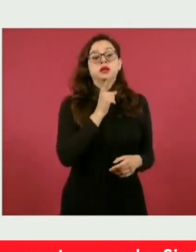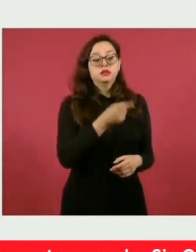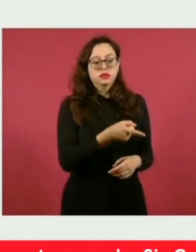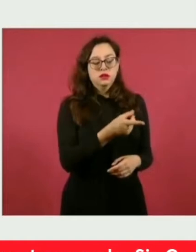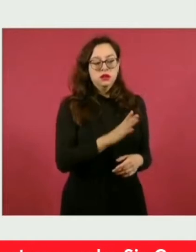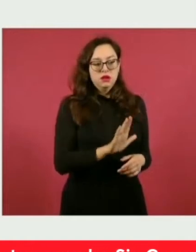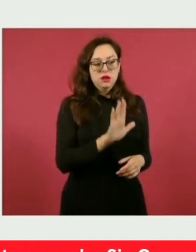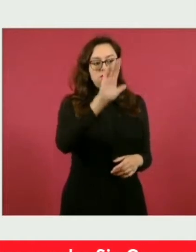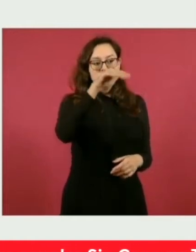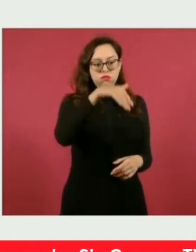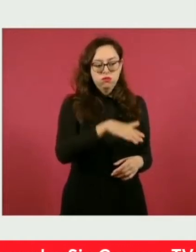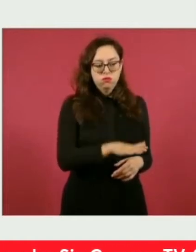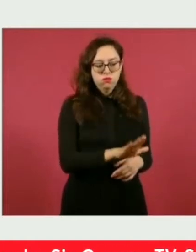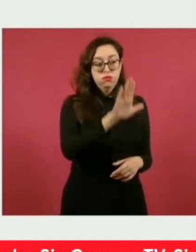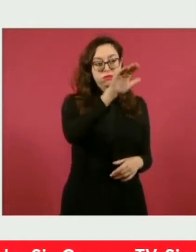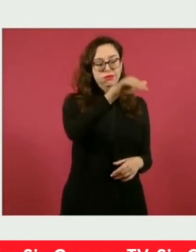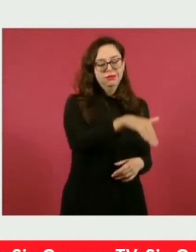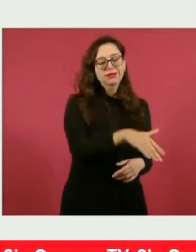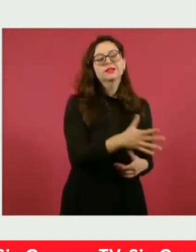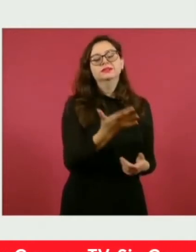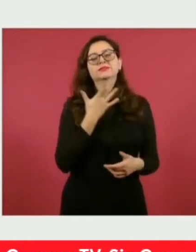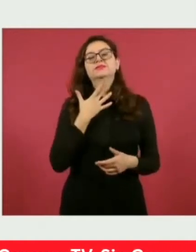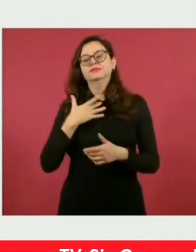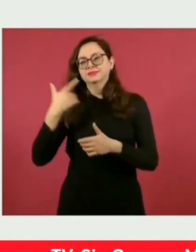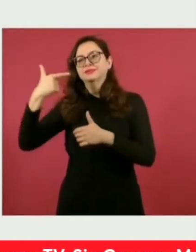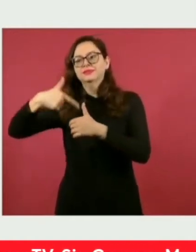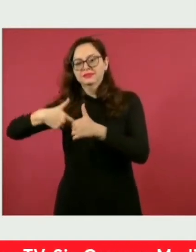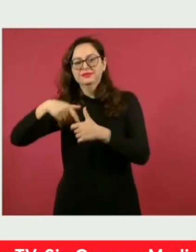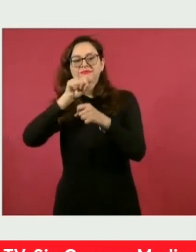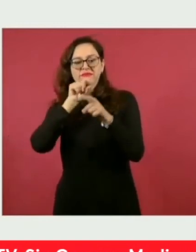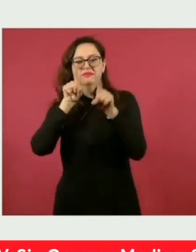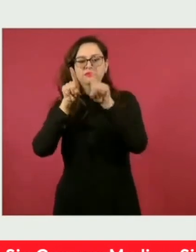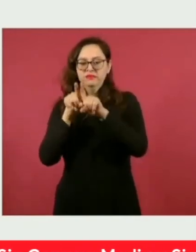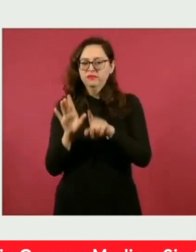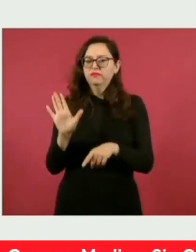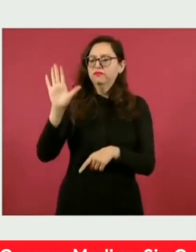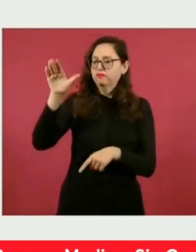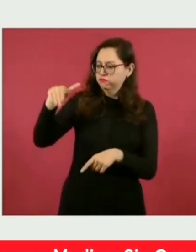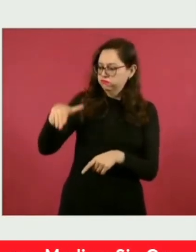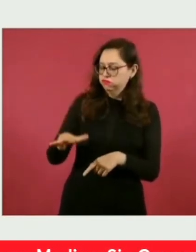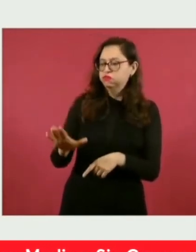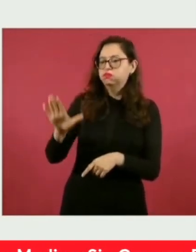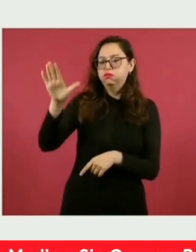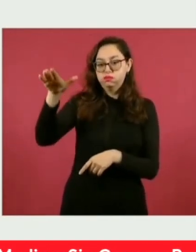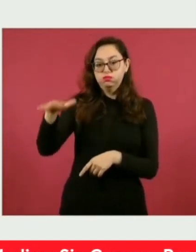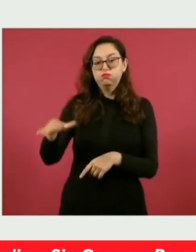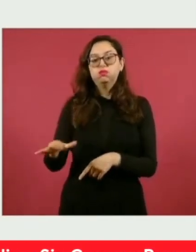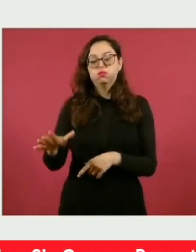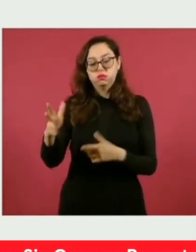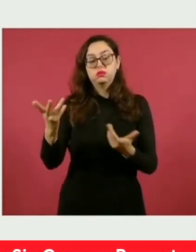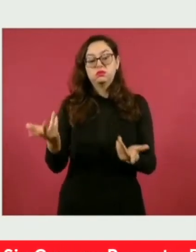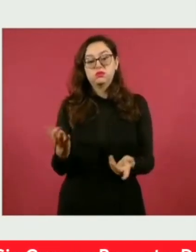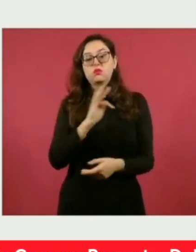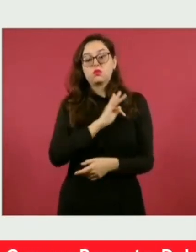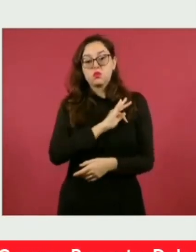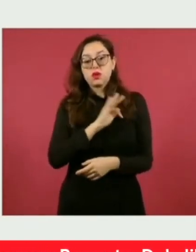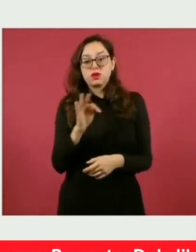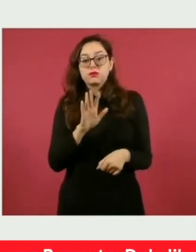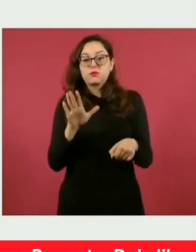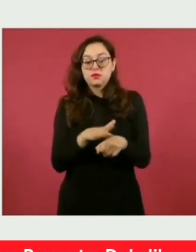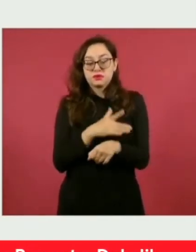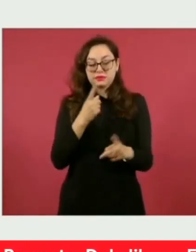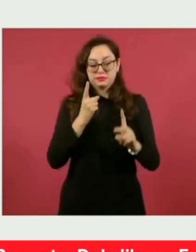los precios de los combustibles y también determina, entre otras variables, en una combinación que se hace dentro de una